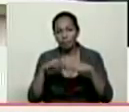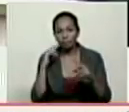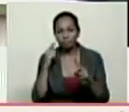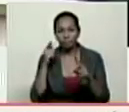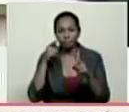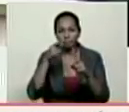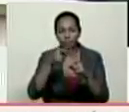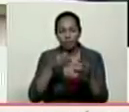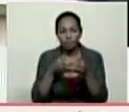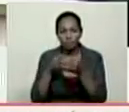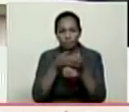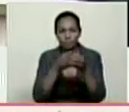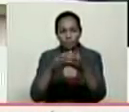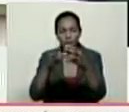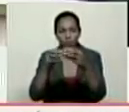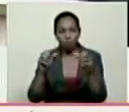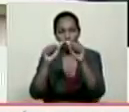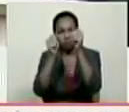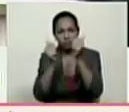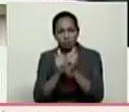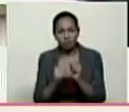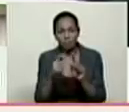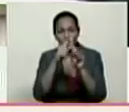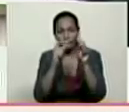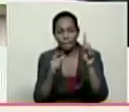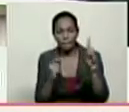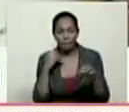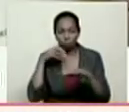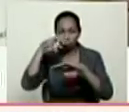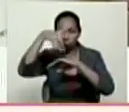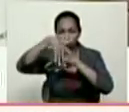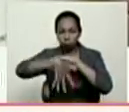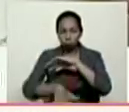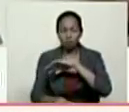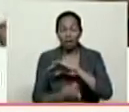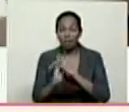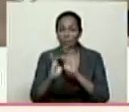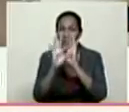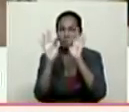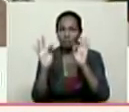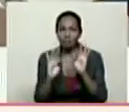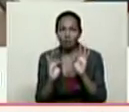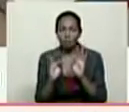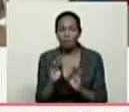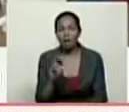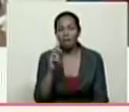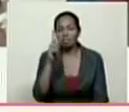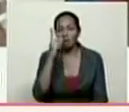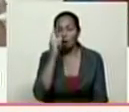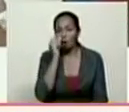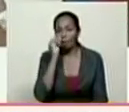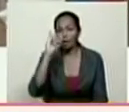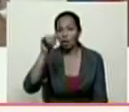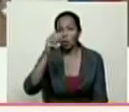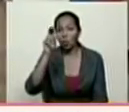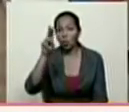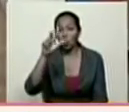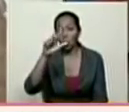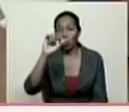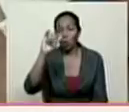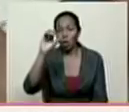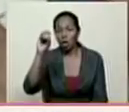central hidroeléctrica Simón Bolívar en Guri, y allí están involucrados el señor Julio César